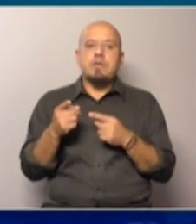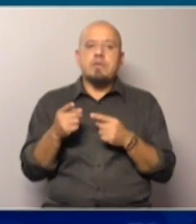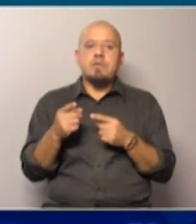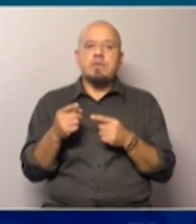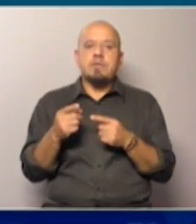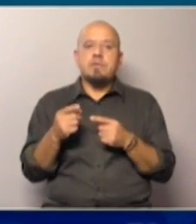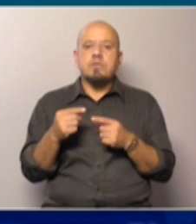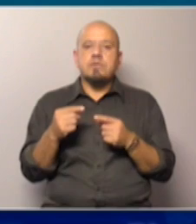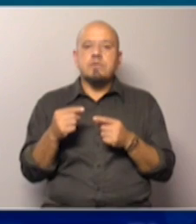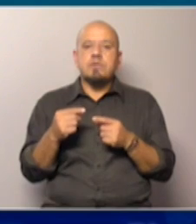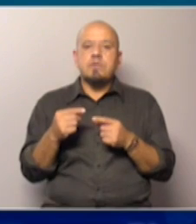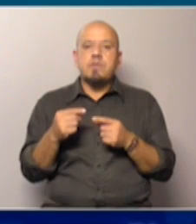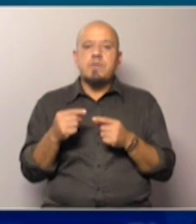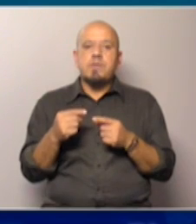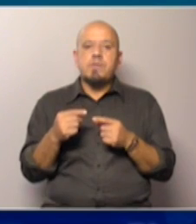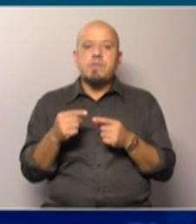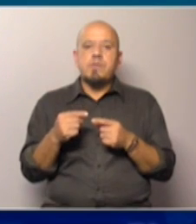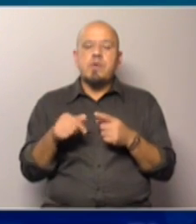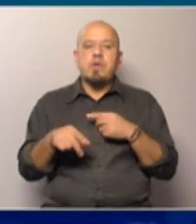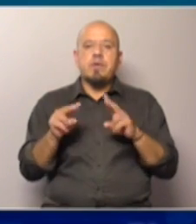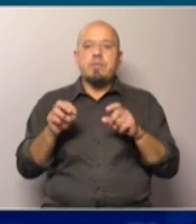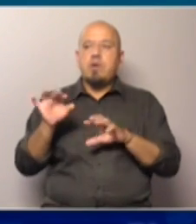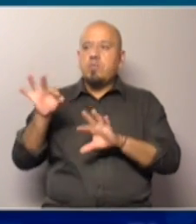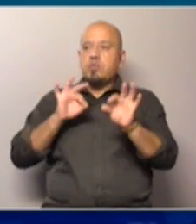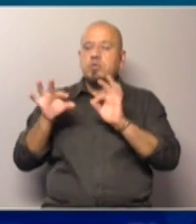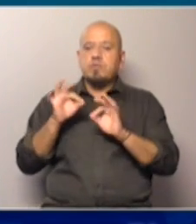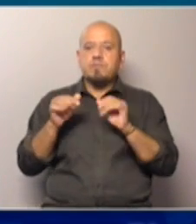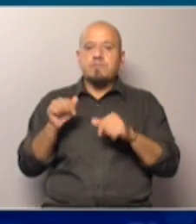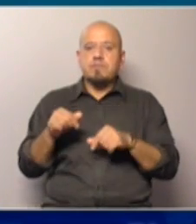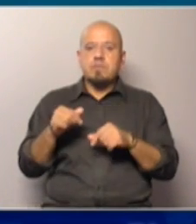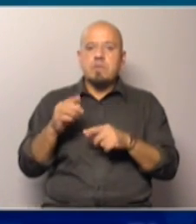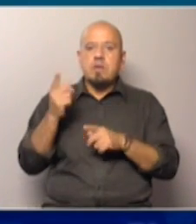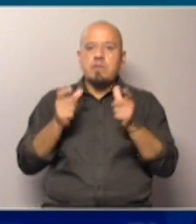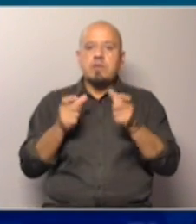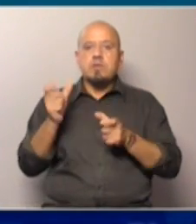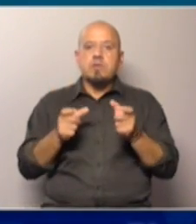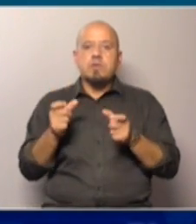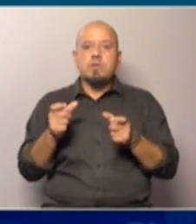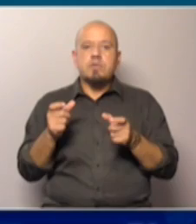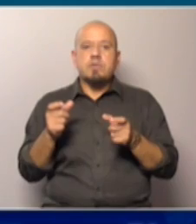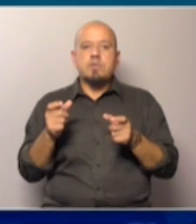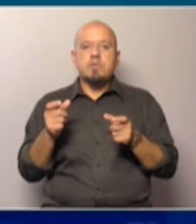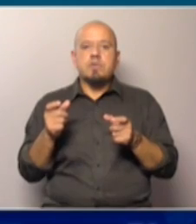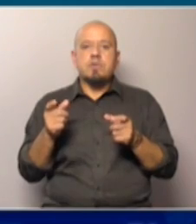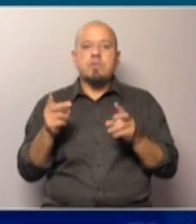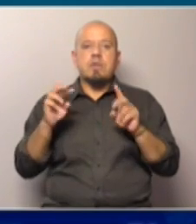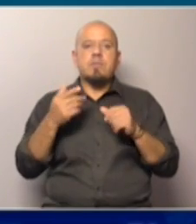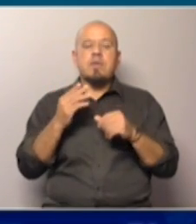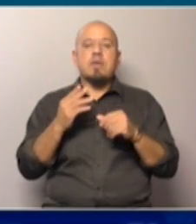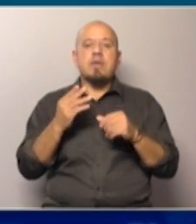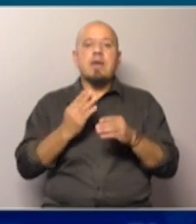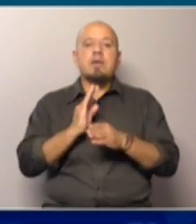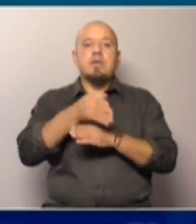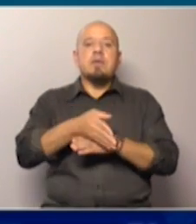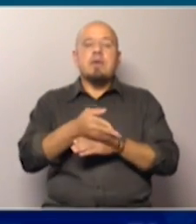se remueve toda opción, por ejemplo, para la persona para asistir o acceder a la justicia o